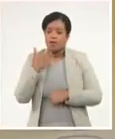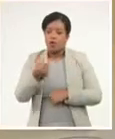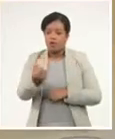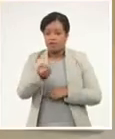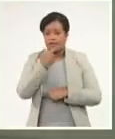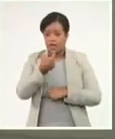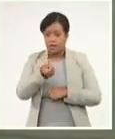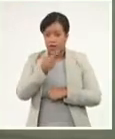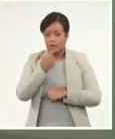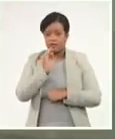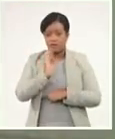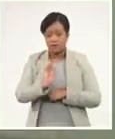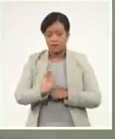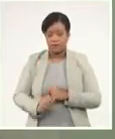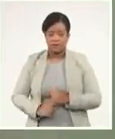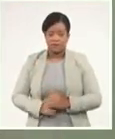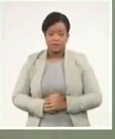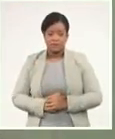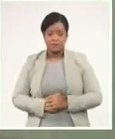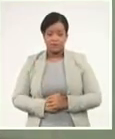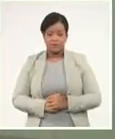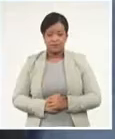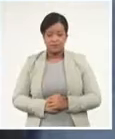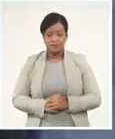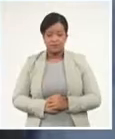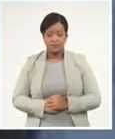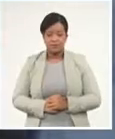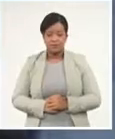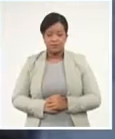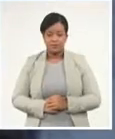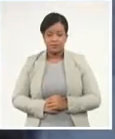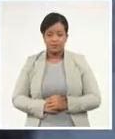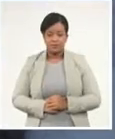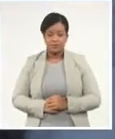farmacéutica del territorio. Desde Cienfuegos, Mayelin del Sol, Sistema Informativo de la Televisión.